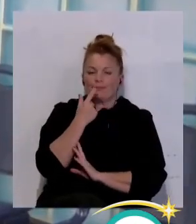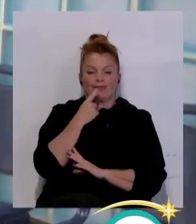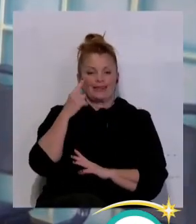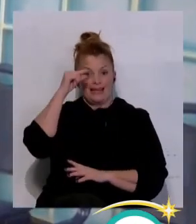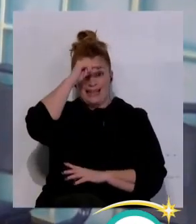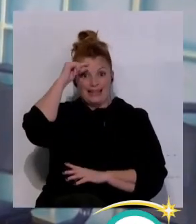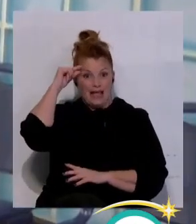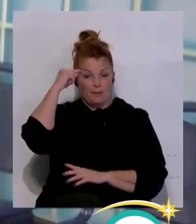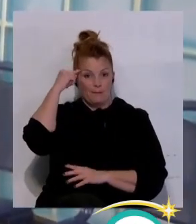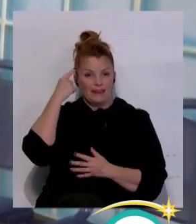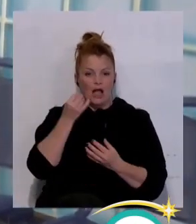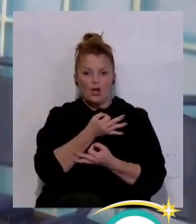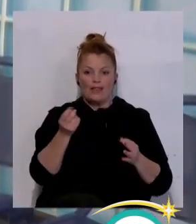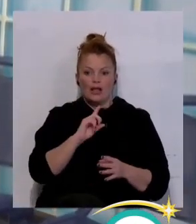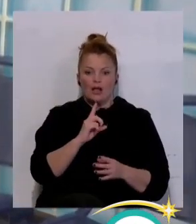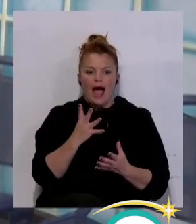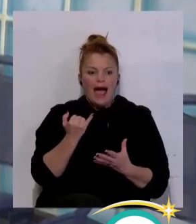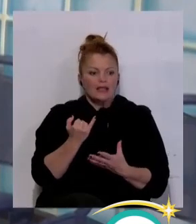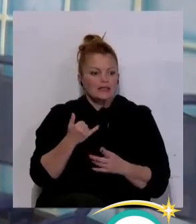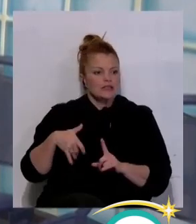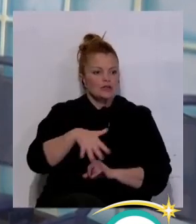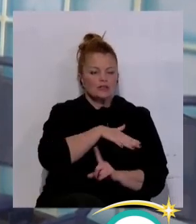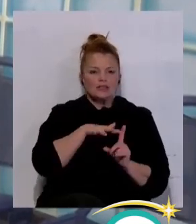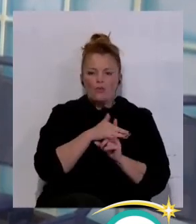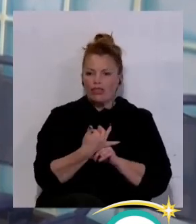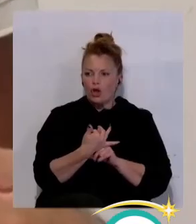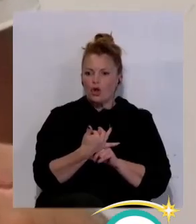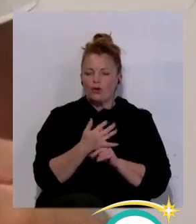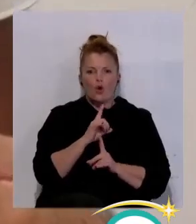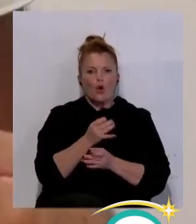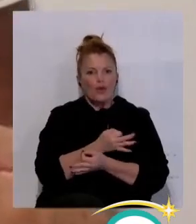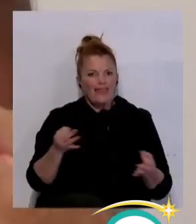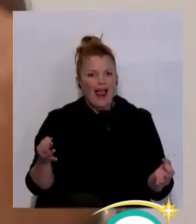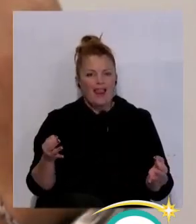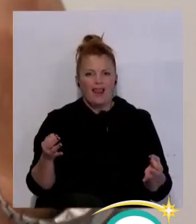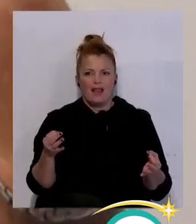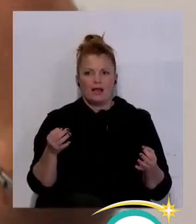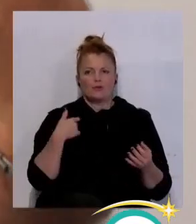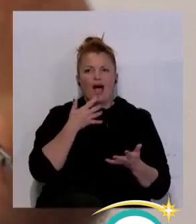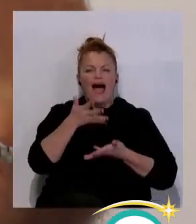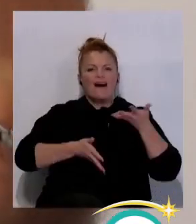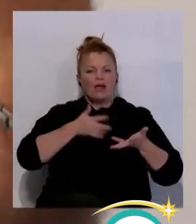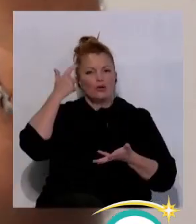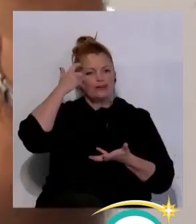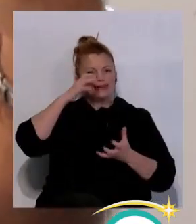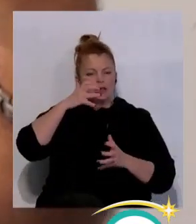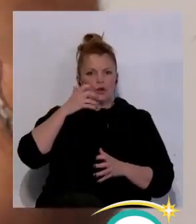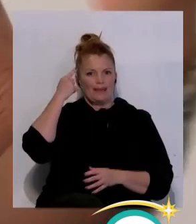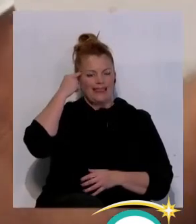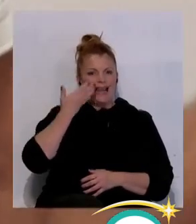no ideal incluye situaciones no ideales, pero estamos hablando de trastornos mentales